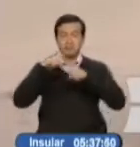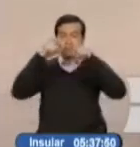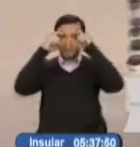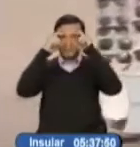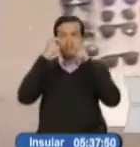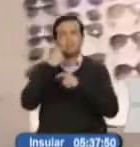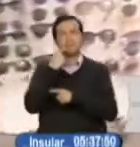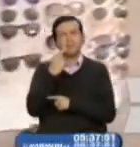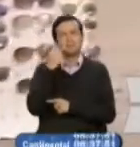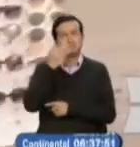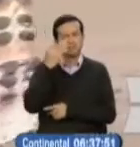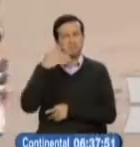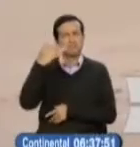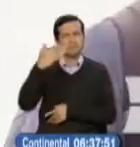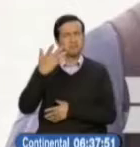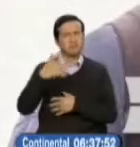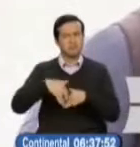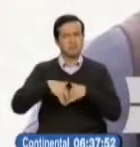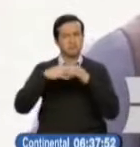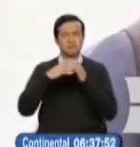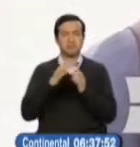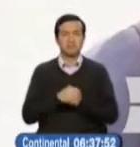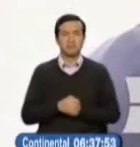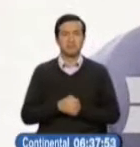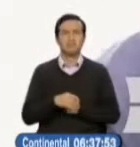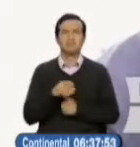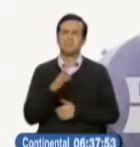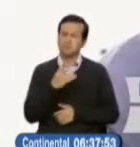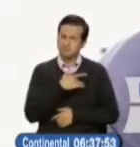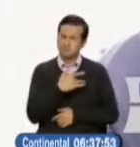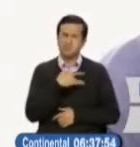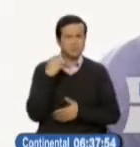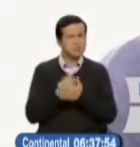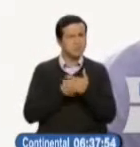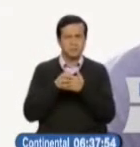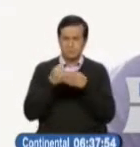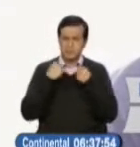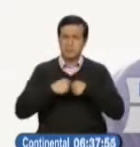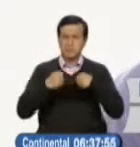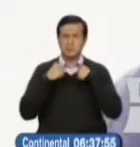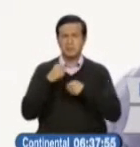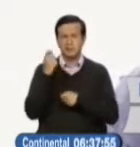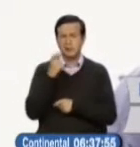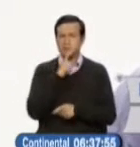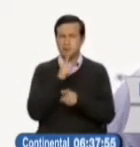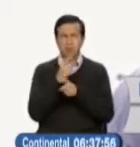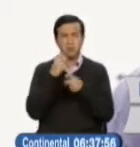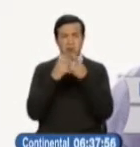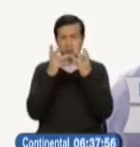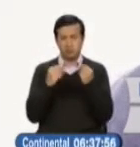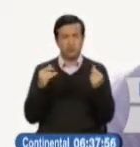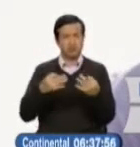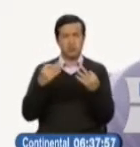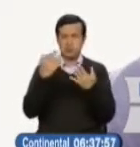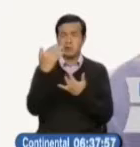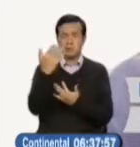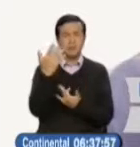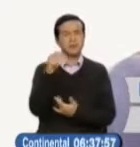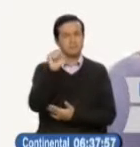la esperanza de que esto mejore pronto. Hay que meterle ganas porque esto se va a arreglar, esperar nomás,